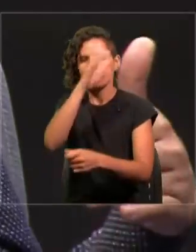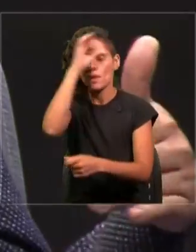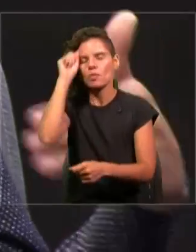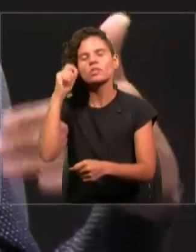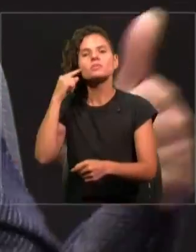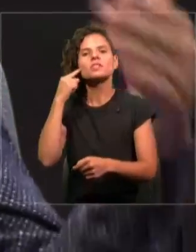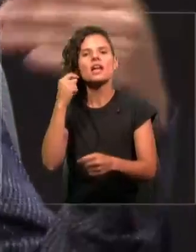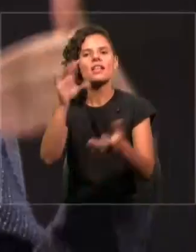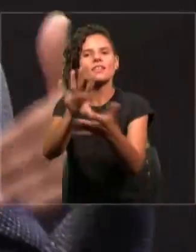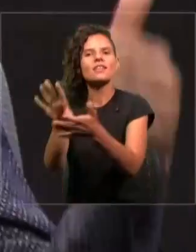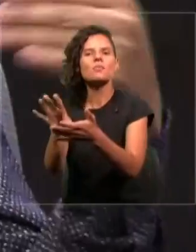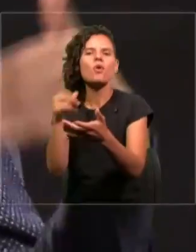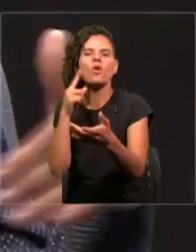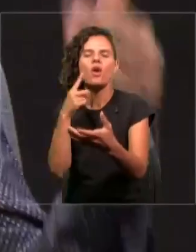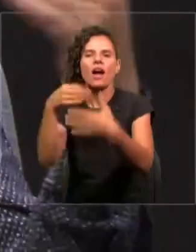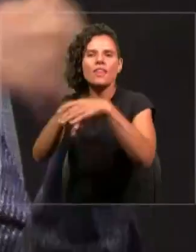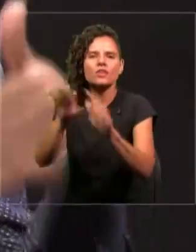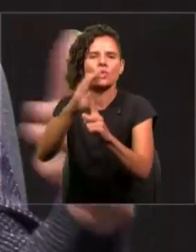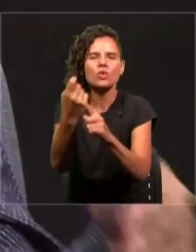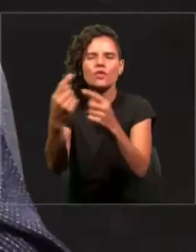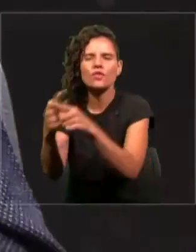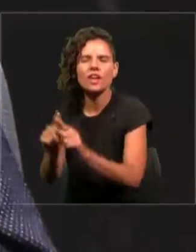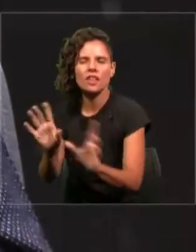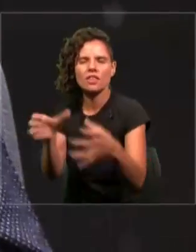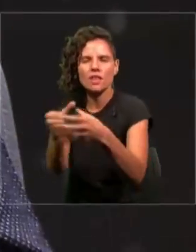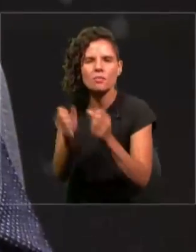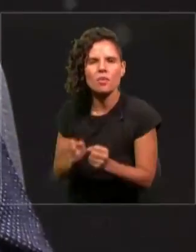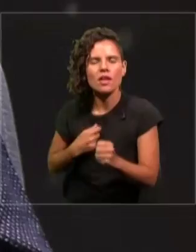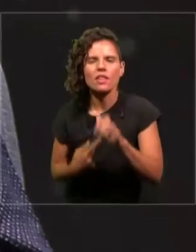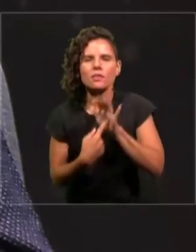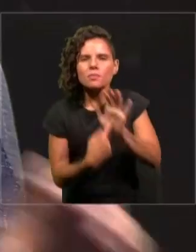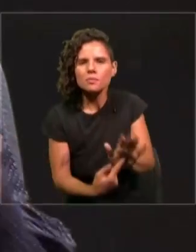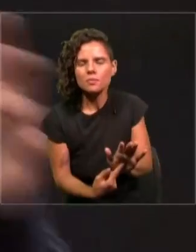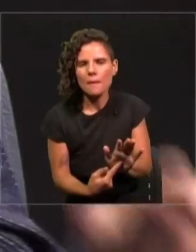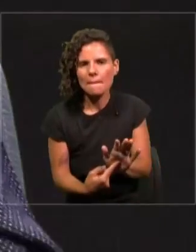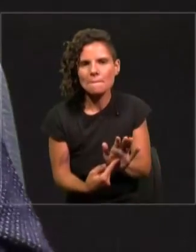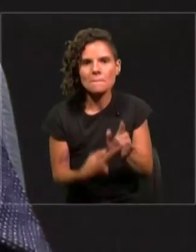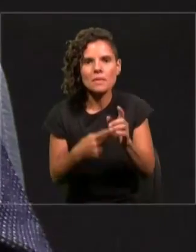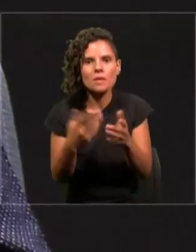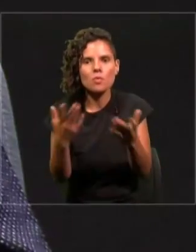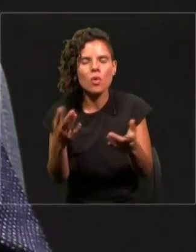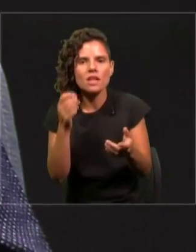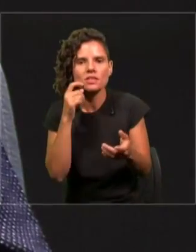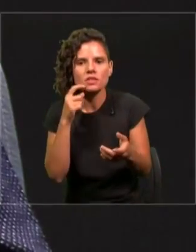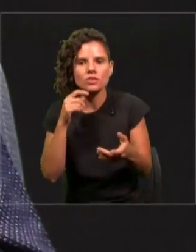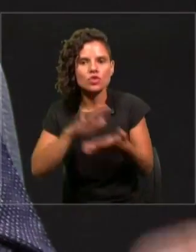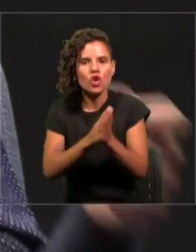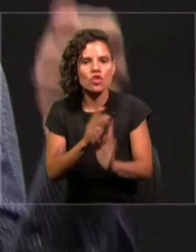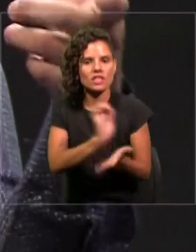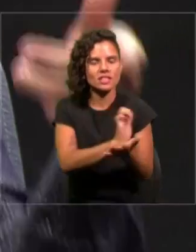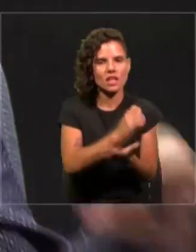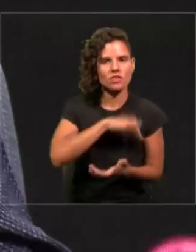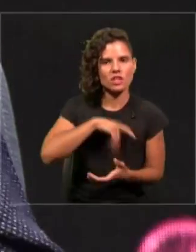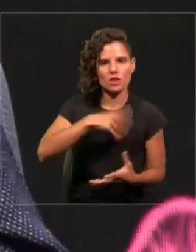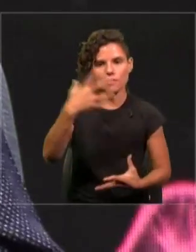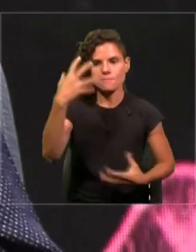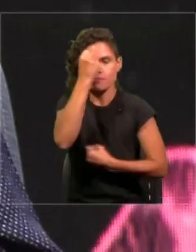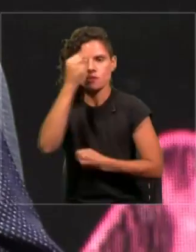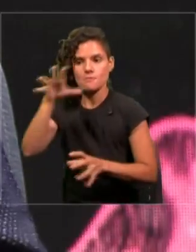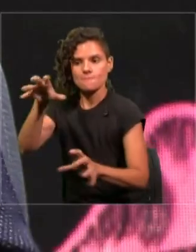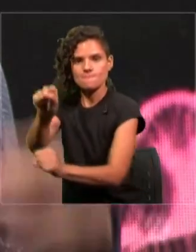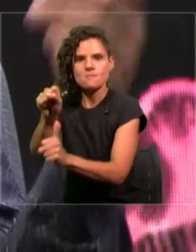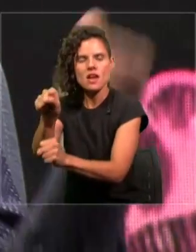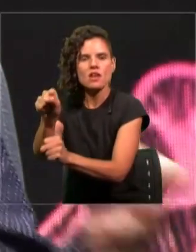como un camino, el inicio del camino de desmantelar los atajos coloniales que ha puesto el Estado chileno para conquistar nuestro